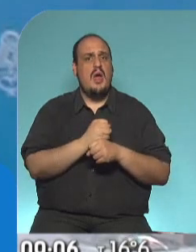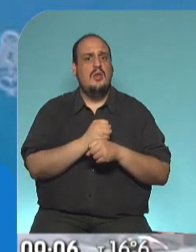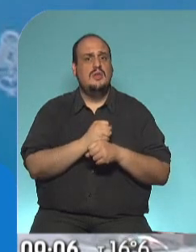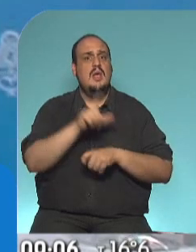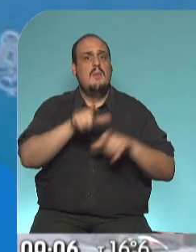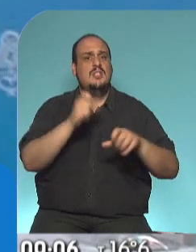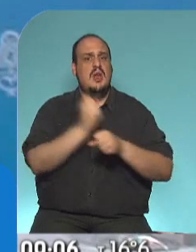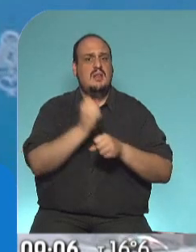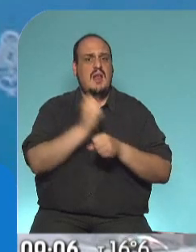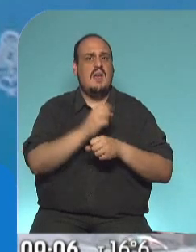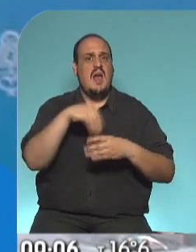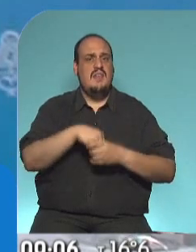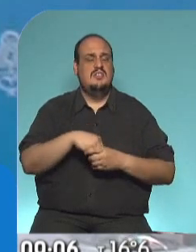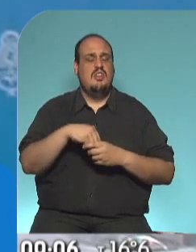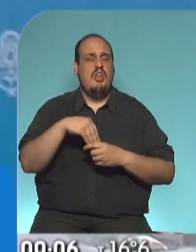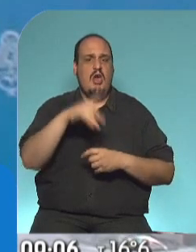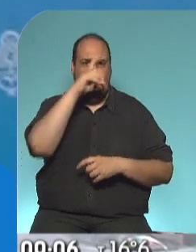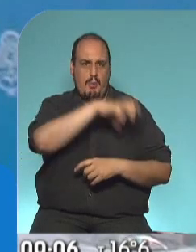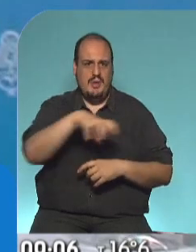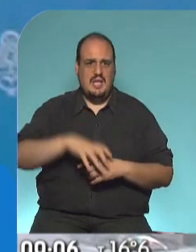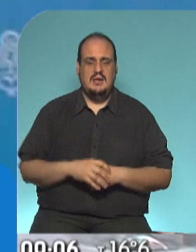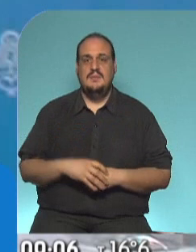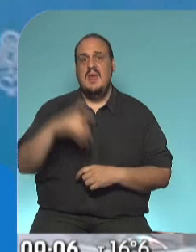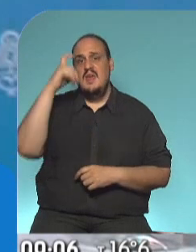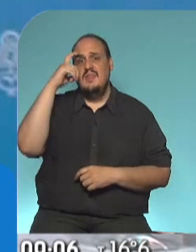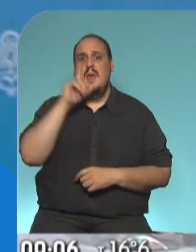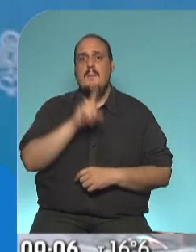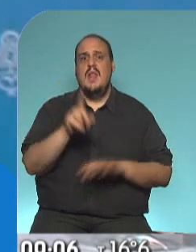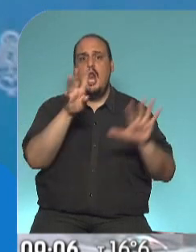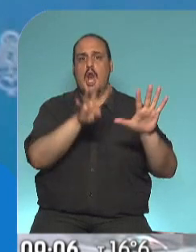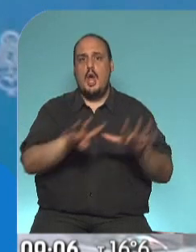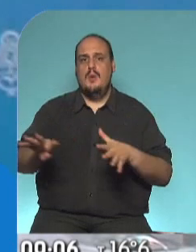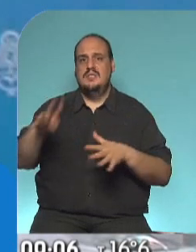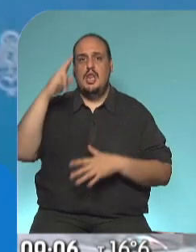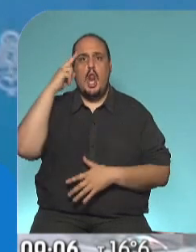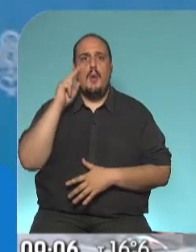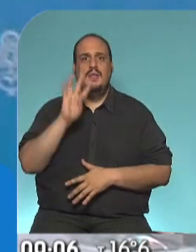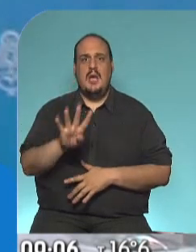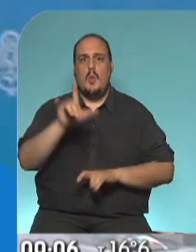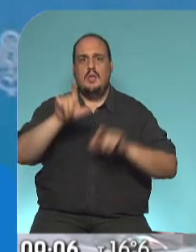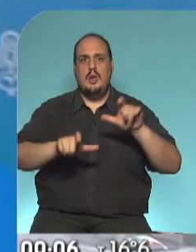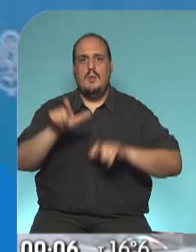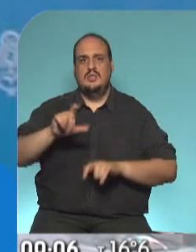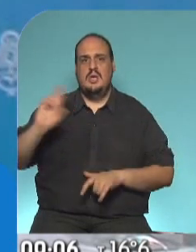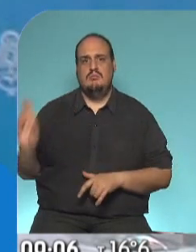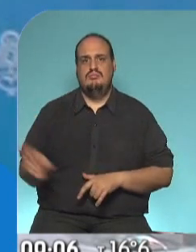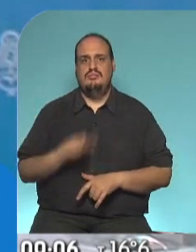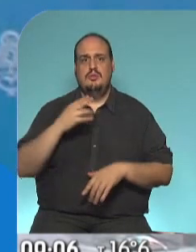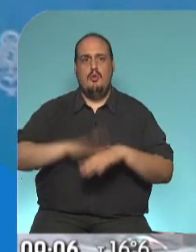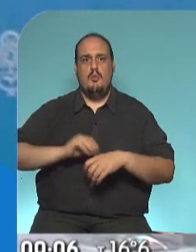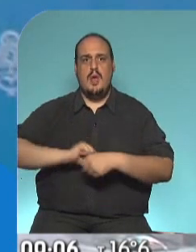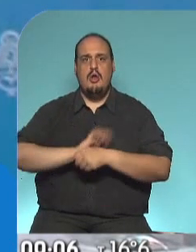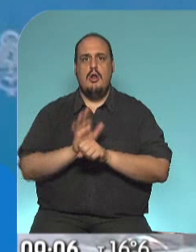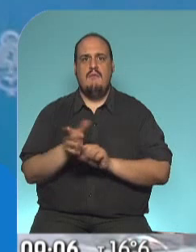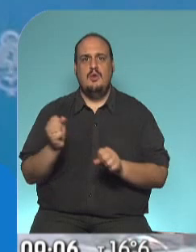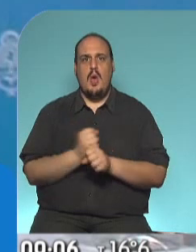trabajadores y trabajadoras de salud son 10 mil 994 las personas que han fallecido por ccoo vida que